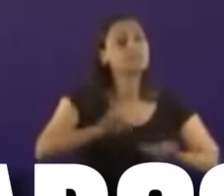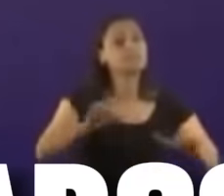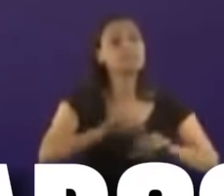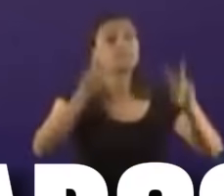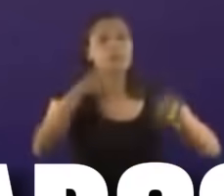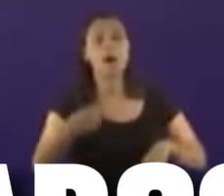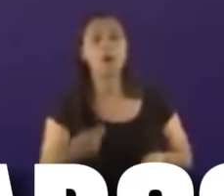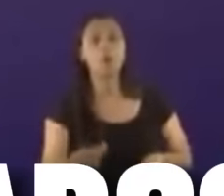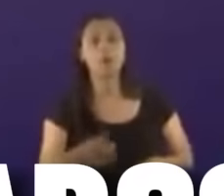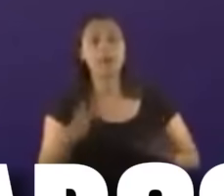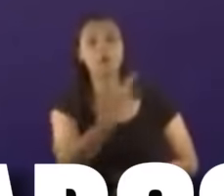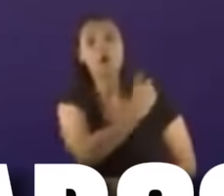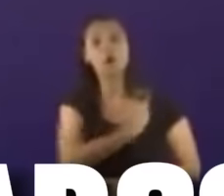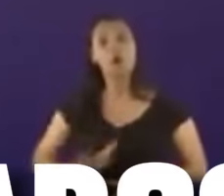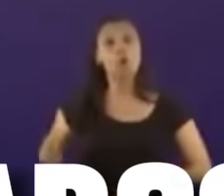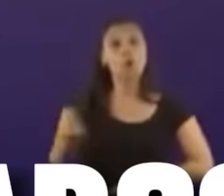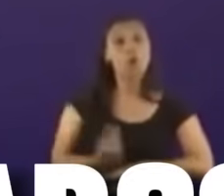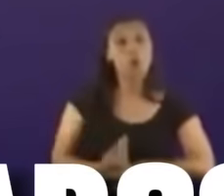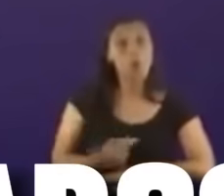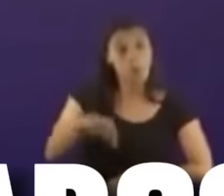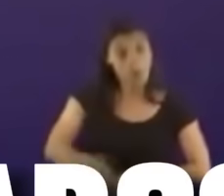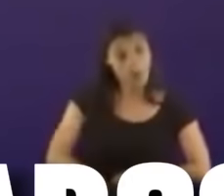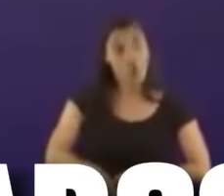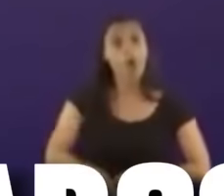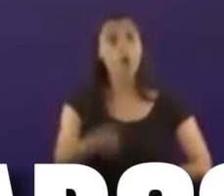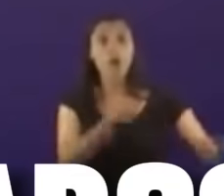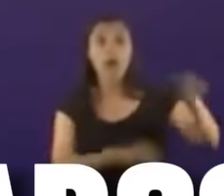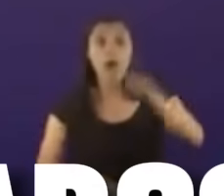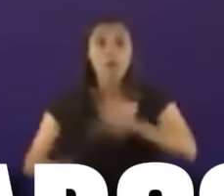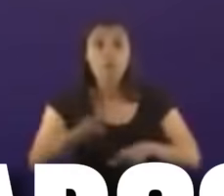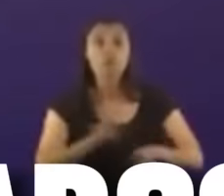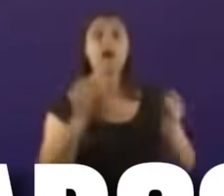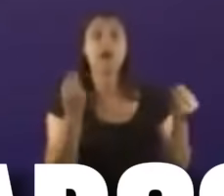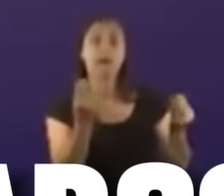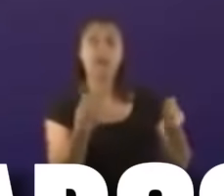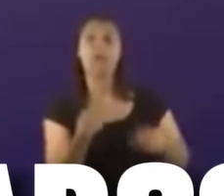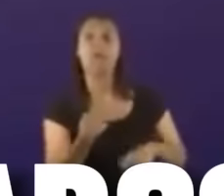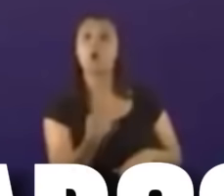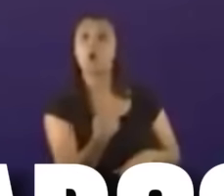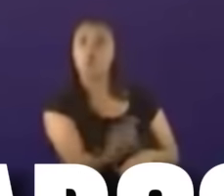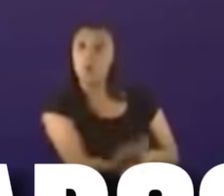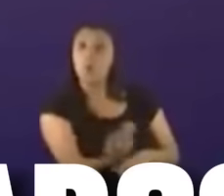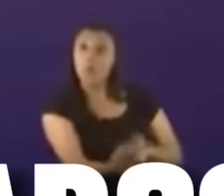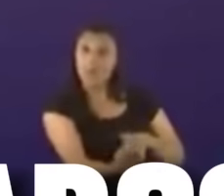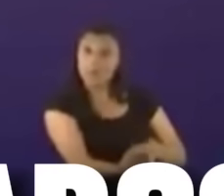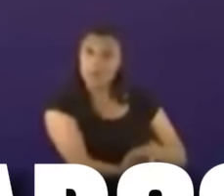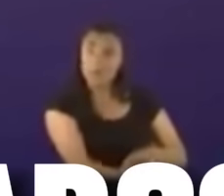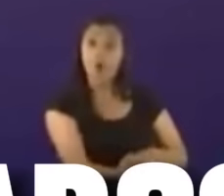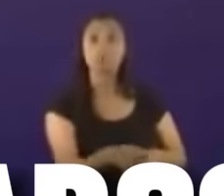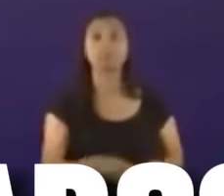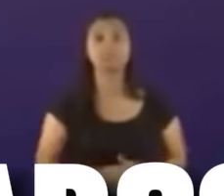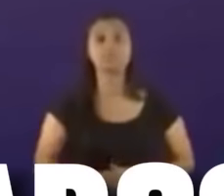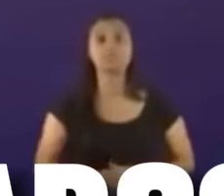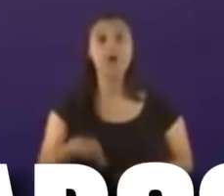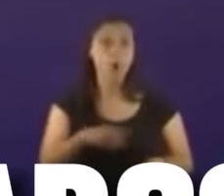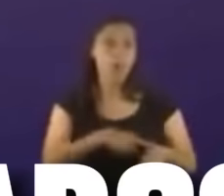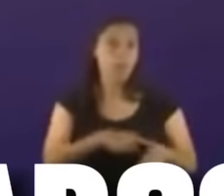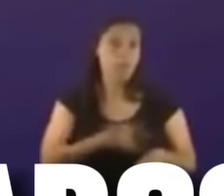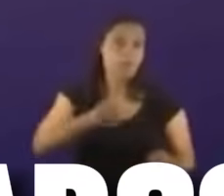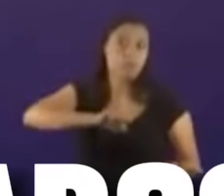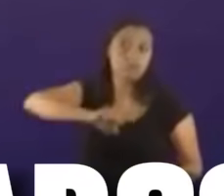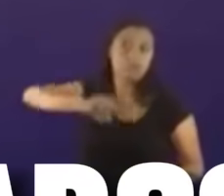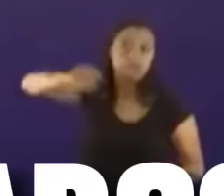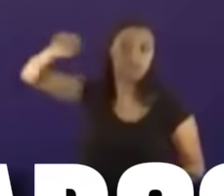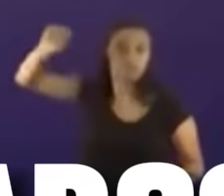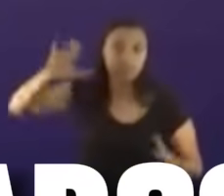claramente la intención del gobierno es evitar que las jubilaciones, en esta inercia inflacionaria que estamos